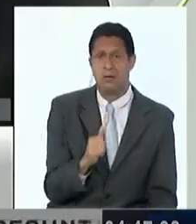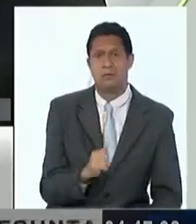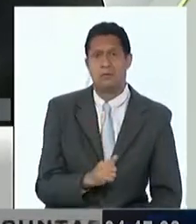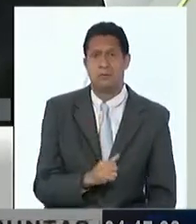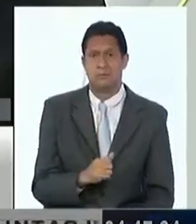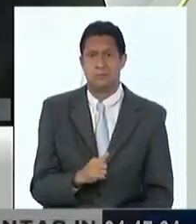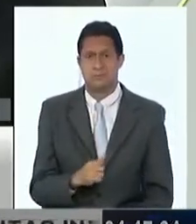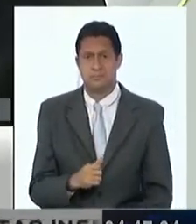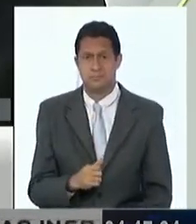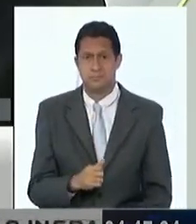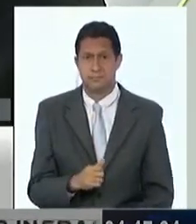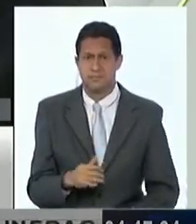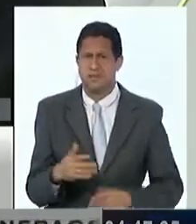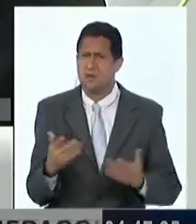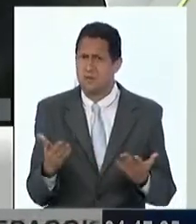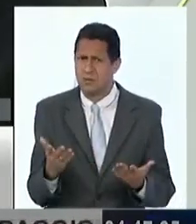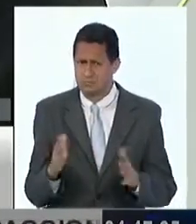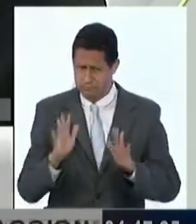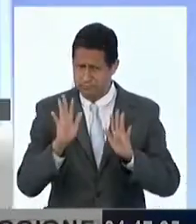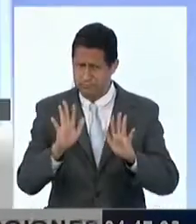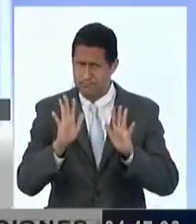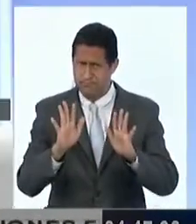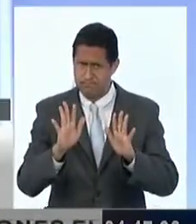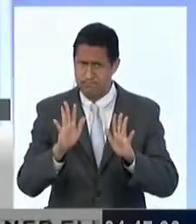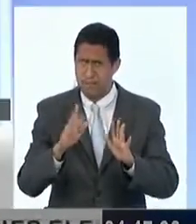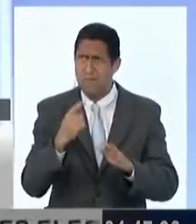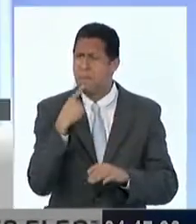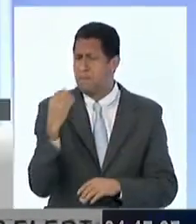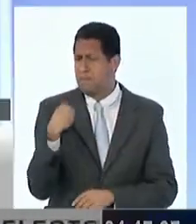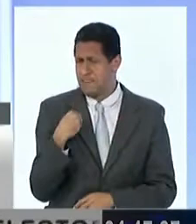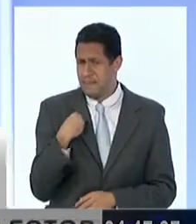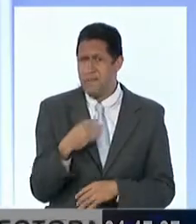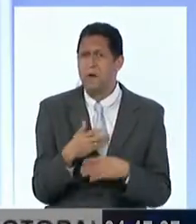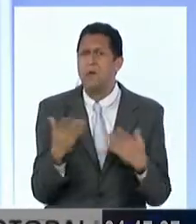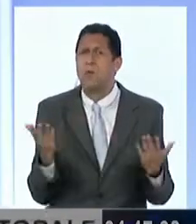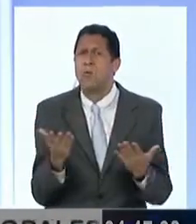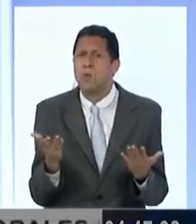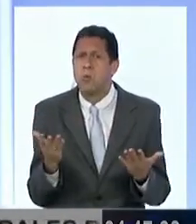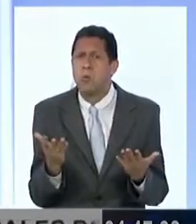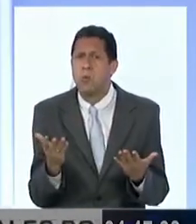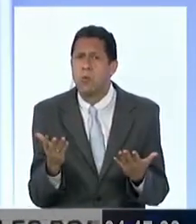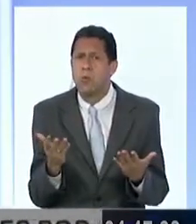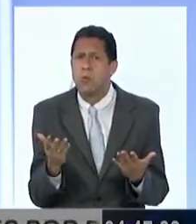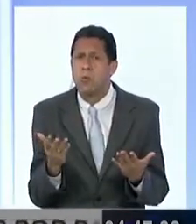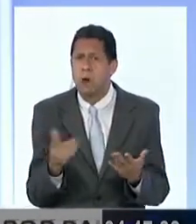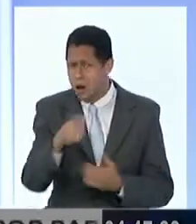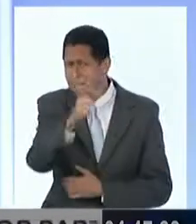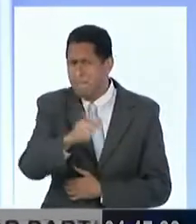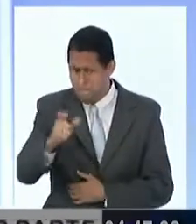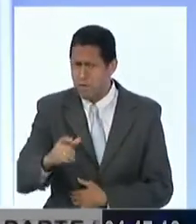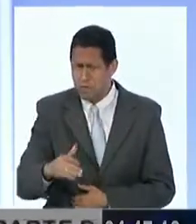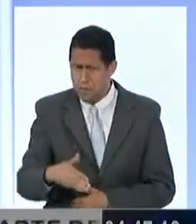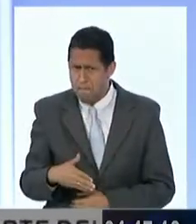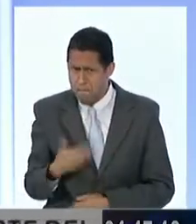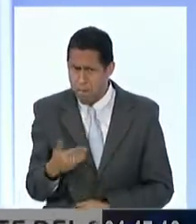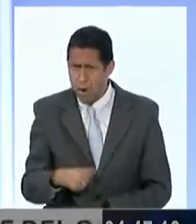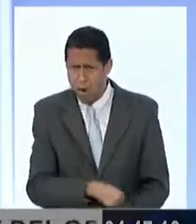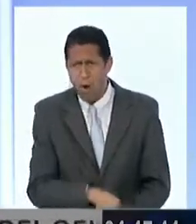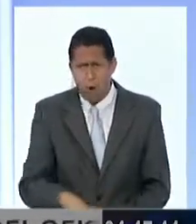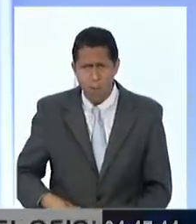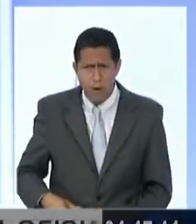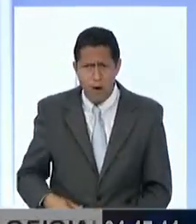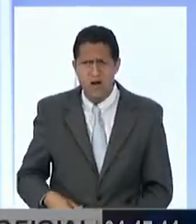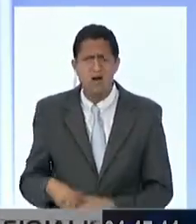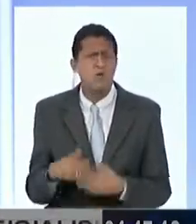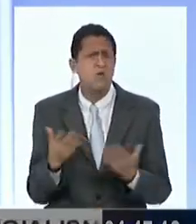para realmente saber cuál de que se beneficio ahora yo quisiera que nos comentará cuáles son esas personas que son candidatas a cirugía o no a